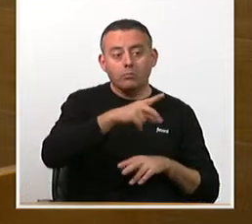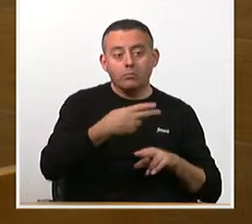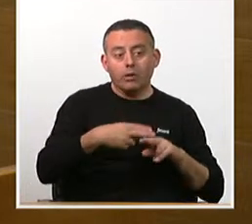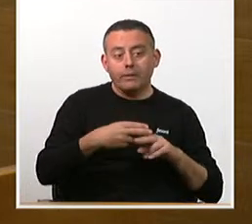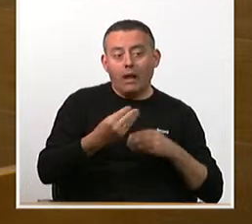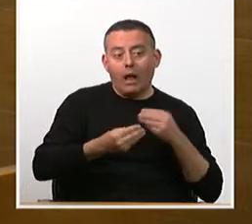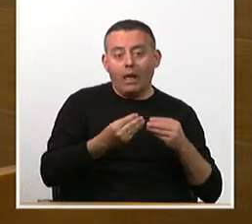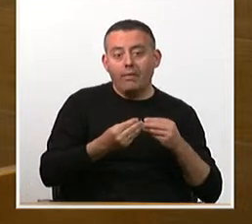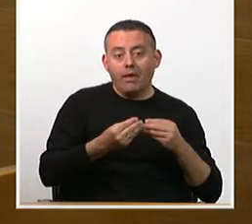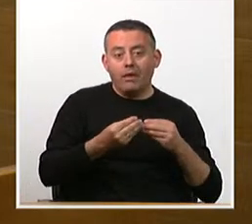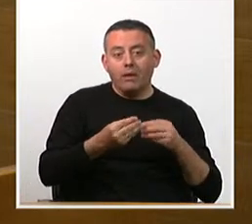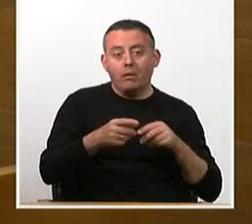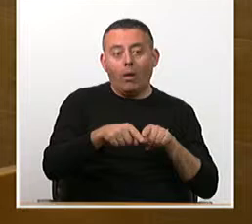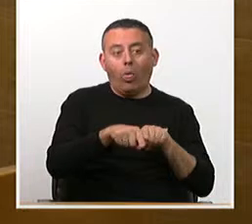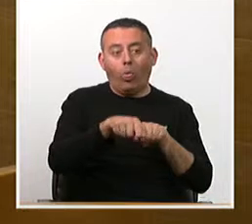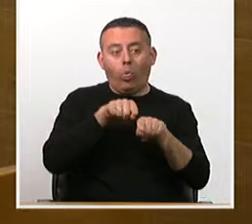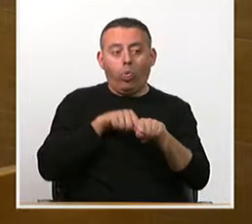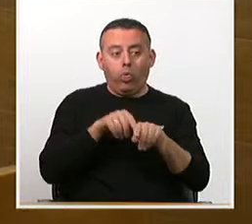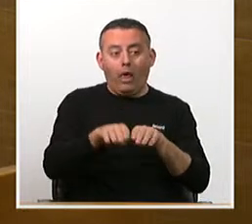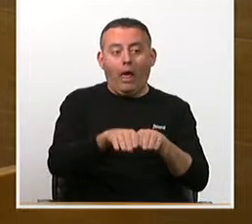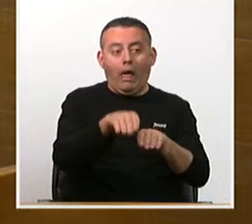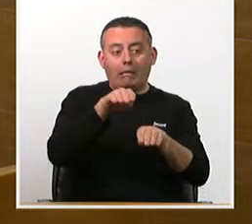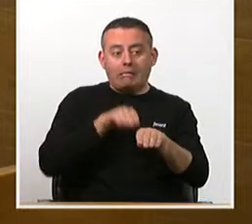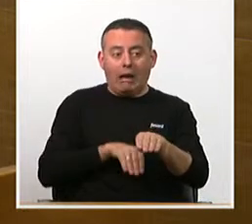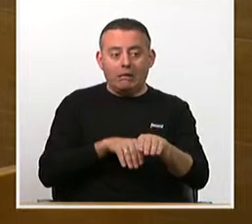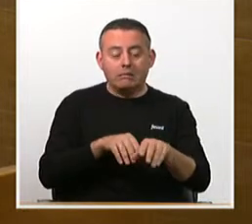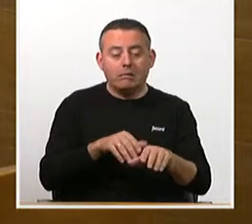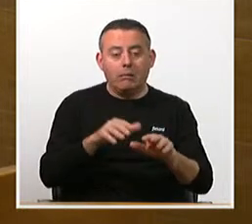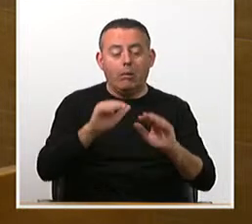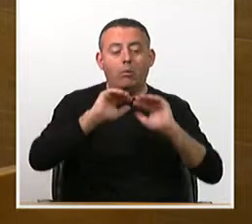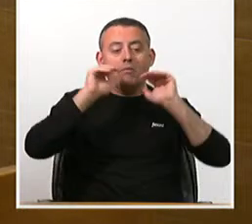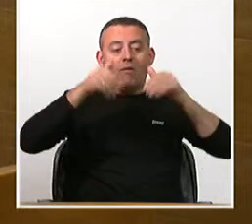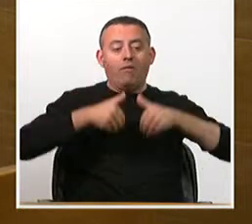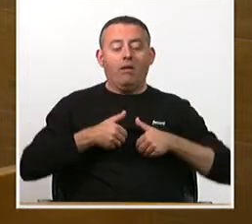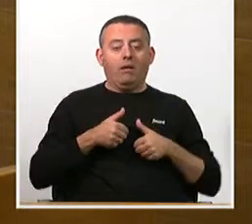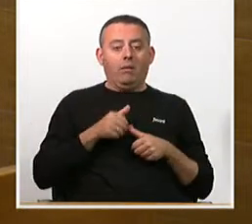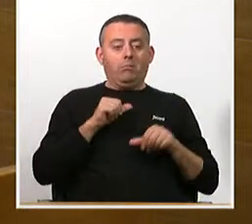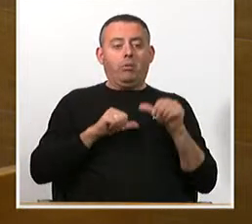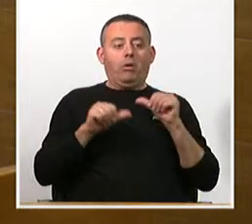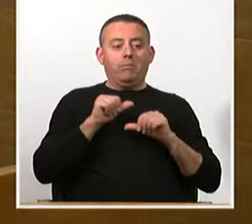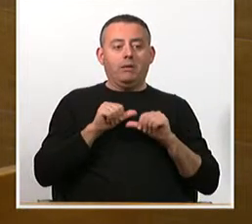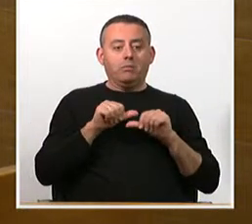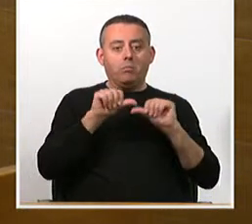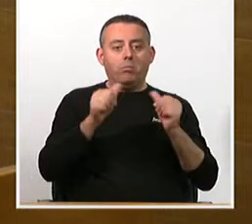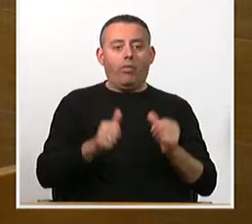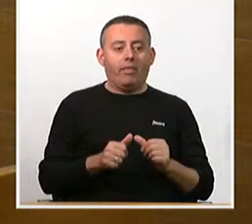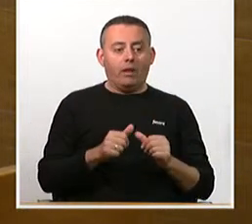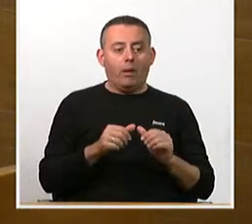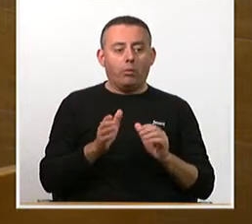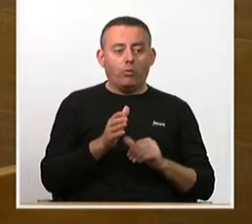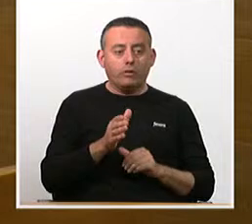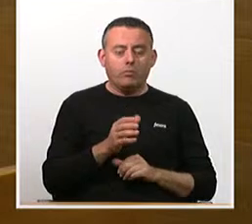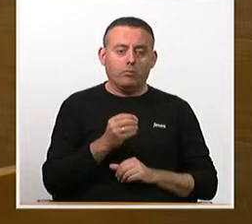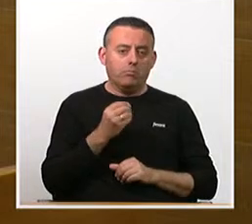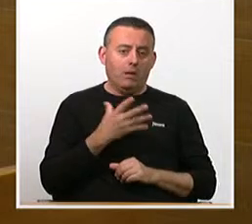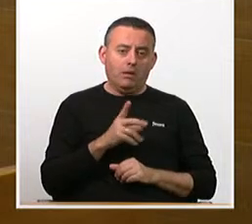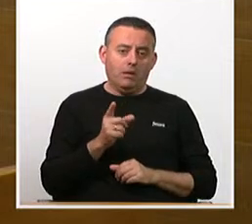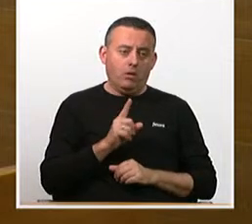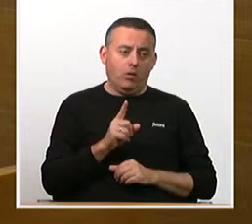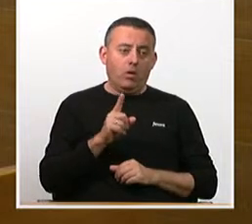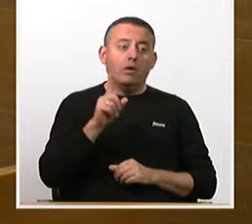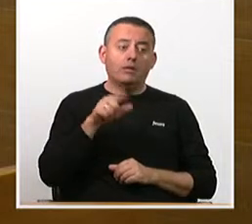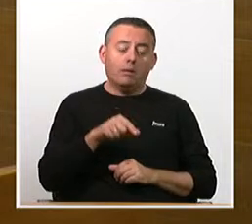retroceso pasos atrás y la vuelta a un modelo productivo ligado al ladrillazo a la corrupción que ya creíamos